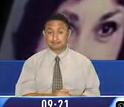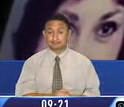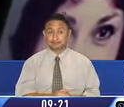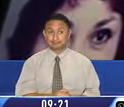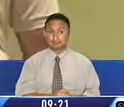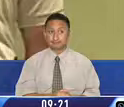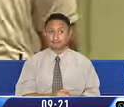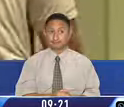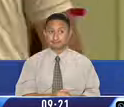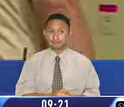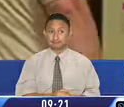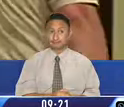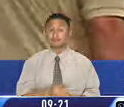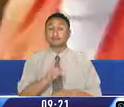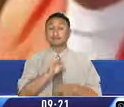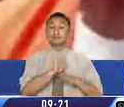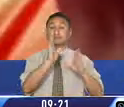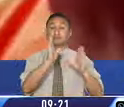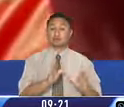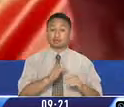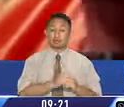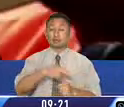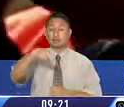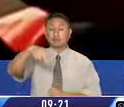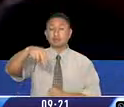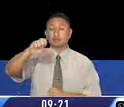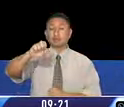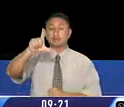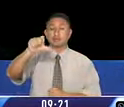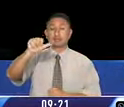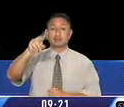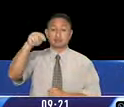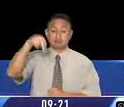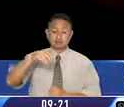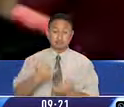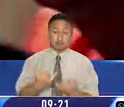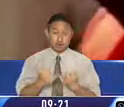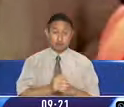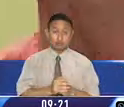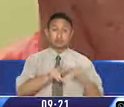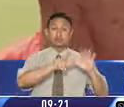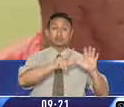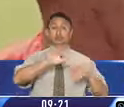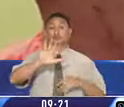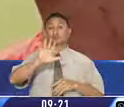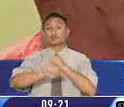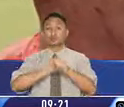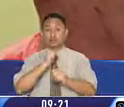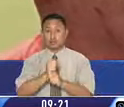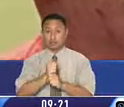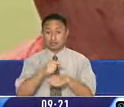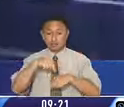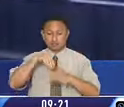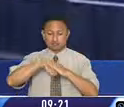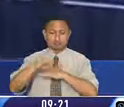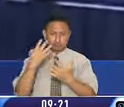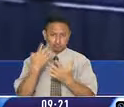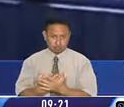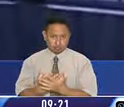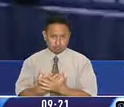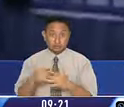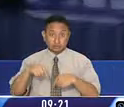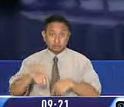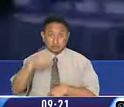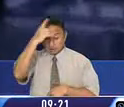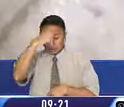ocurre. El ecuatoriano Nelson Serrano celebra sus 84 años en prisión y condenado a